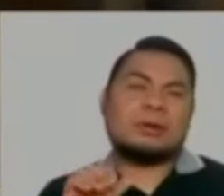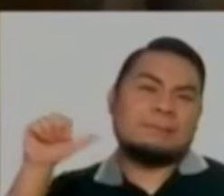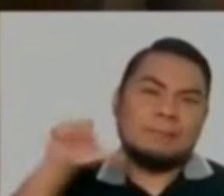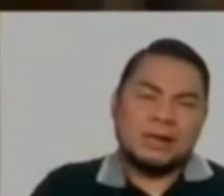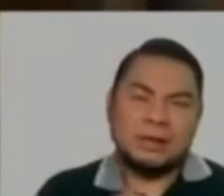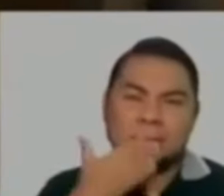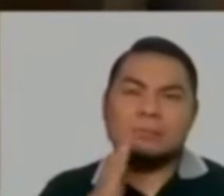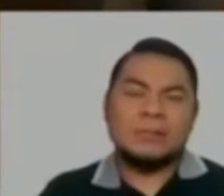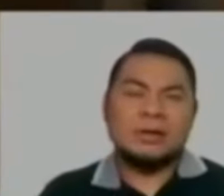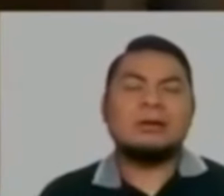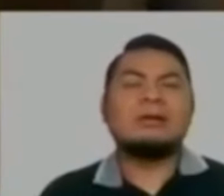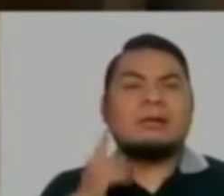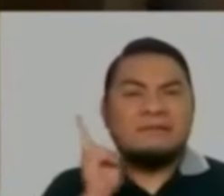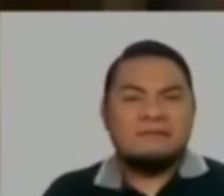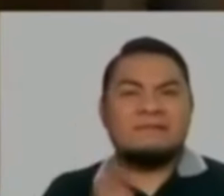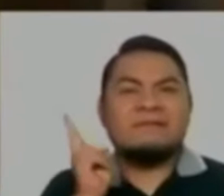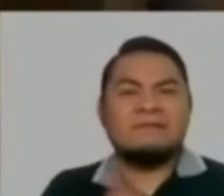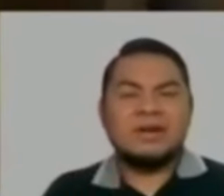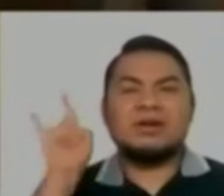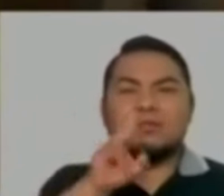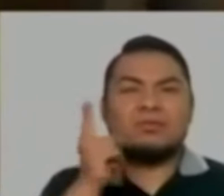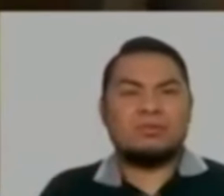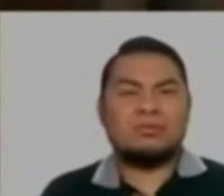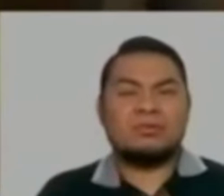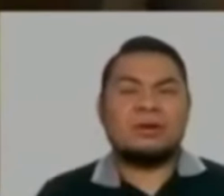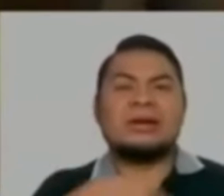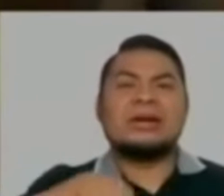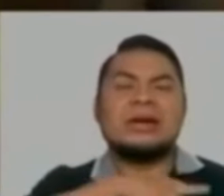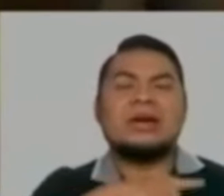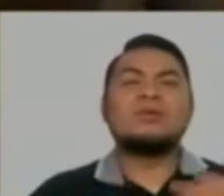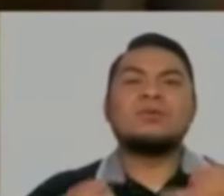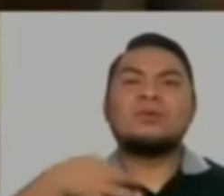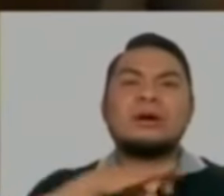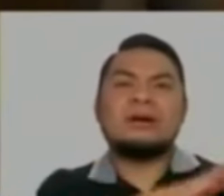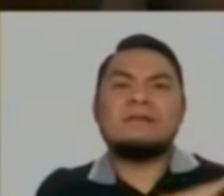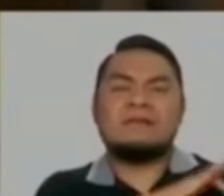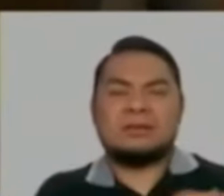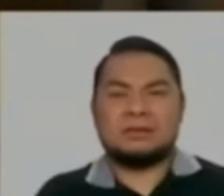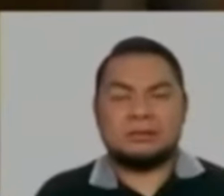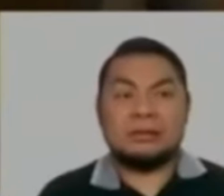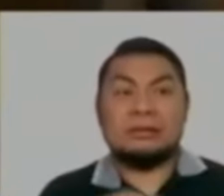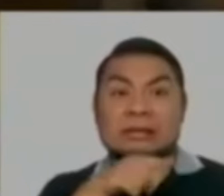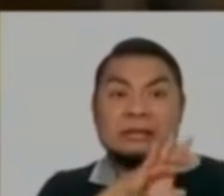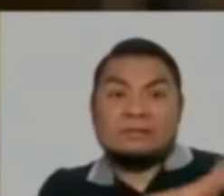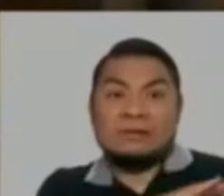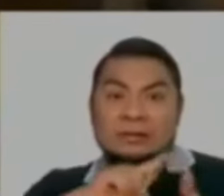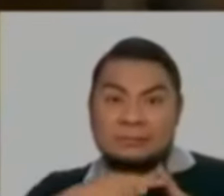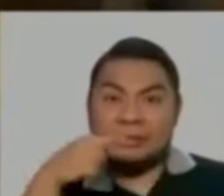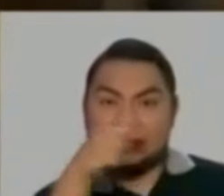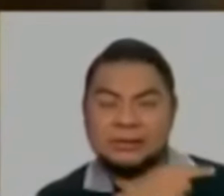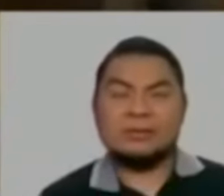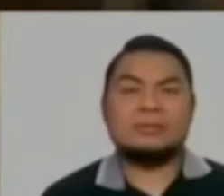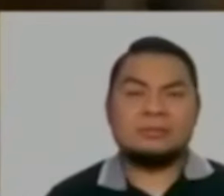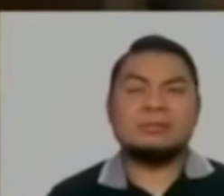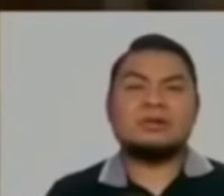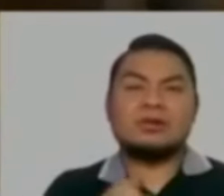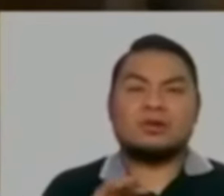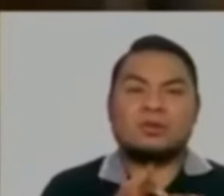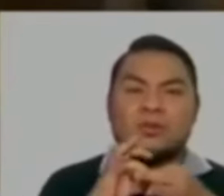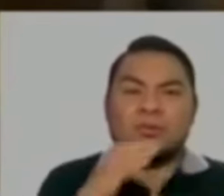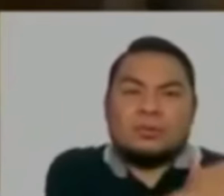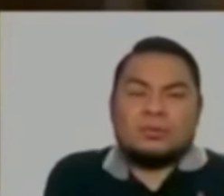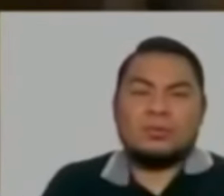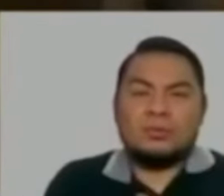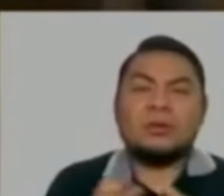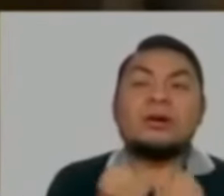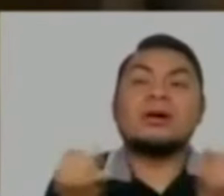de una manera recurrente de estos instrumentos jurídicos desde la Fiscalía, con la complicidad